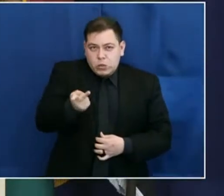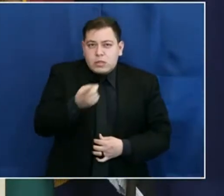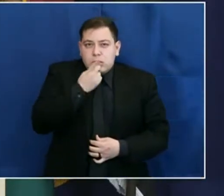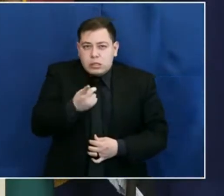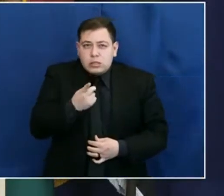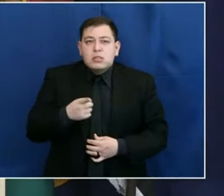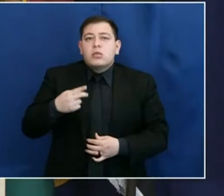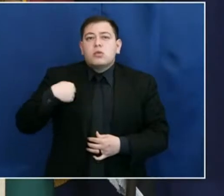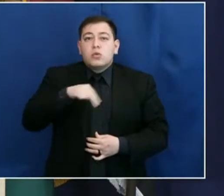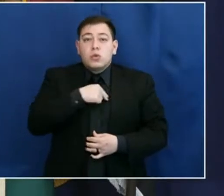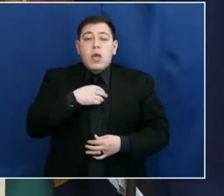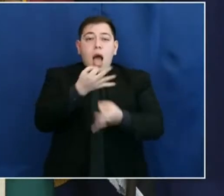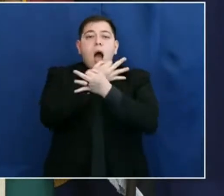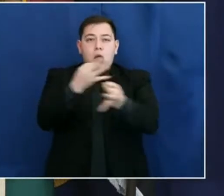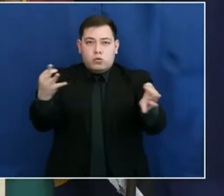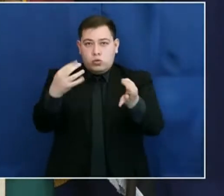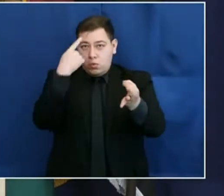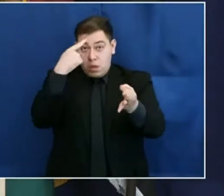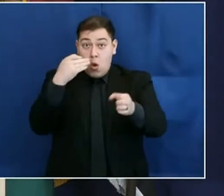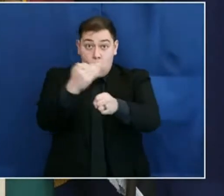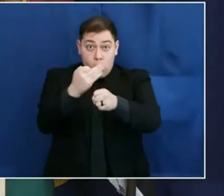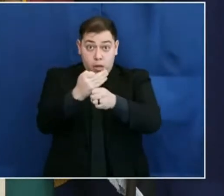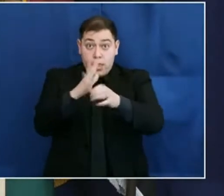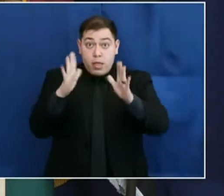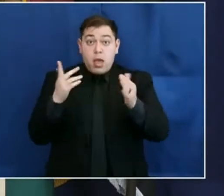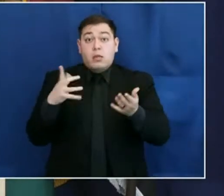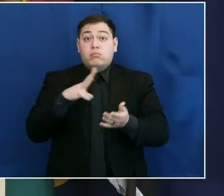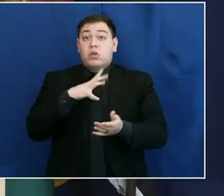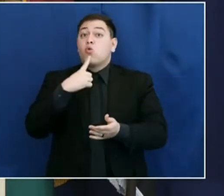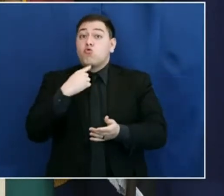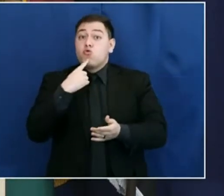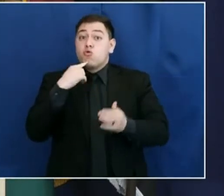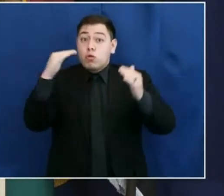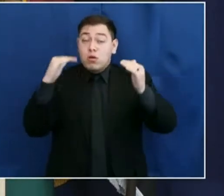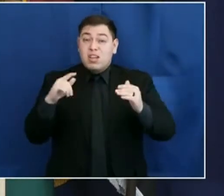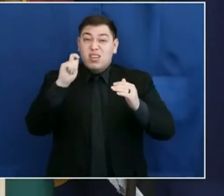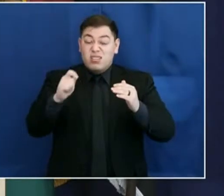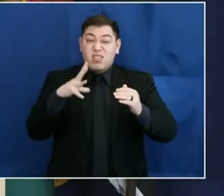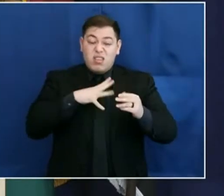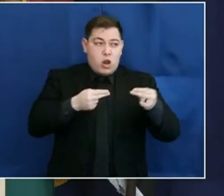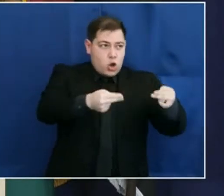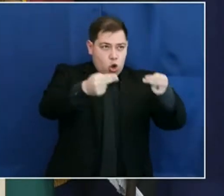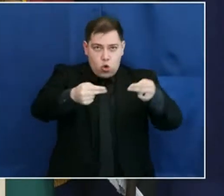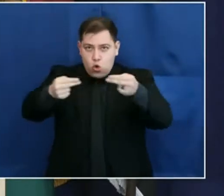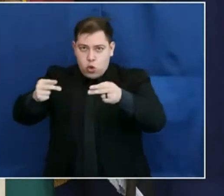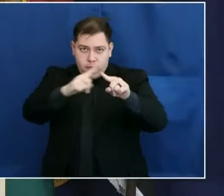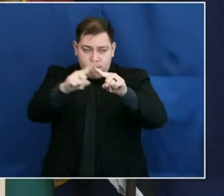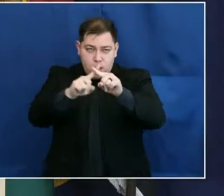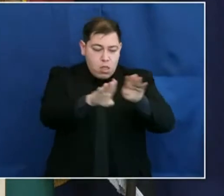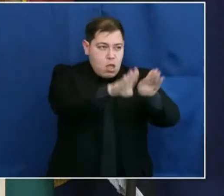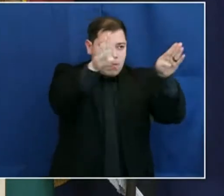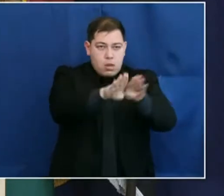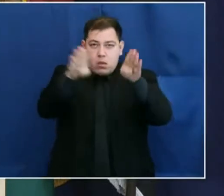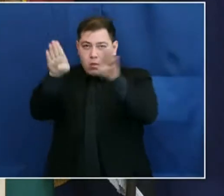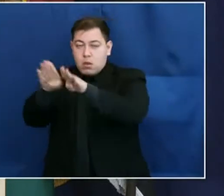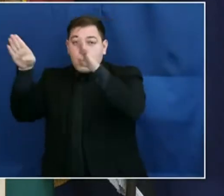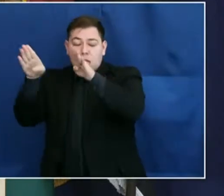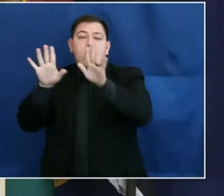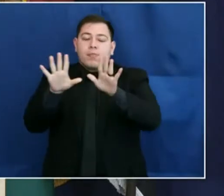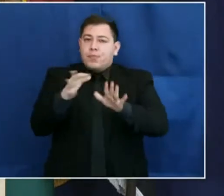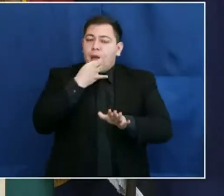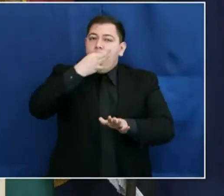los negocios van a estar abiertos, ¿verdad? A un nivel más pequeño. Pues más que nada es que hay que seguir la guía de la